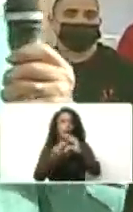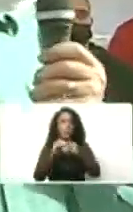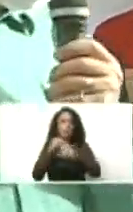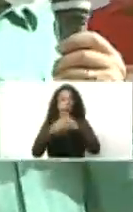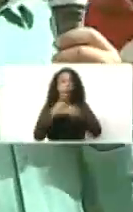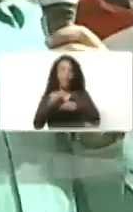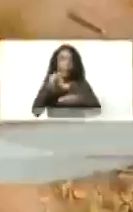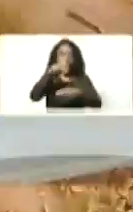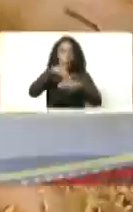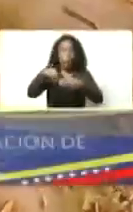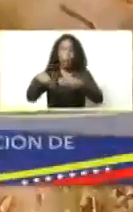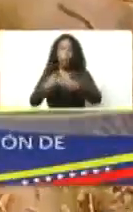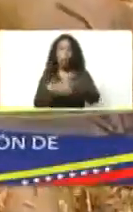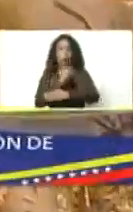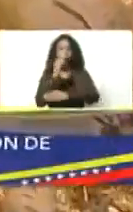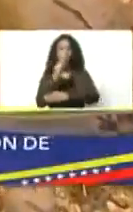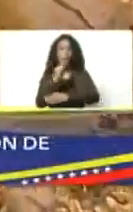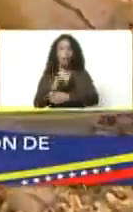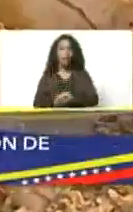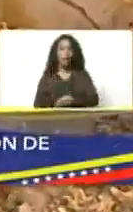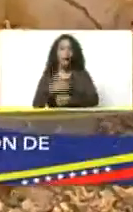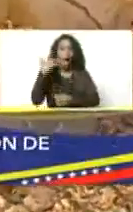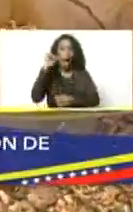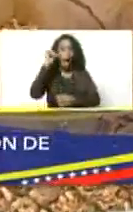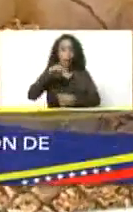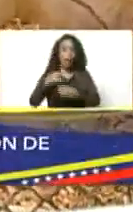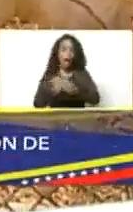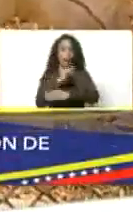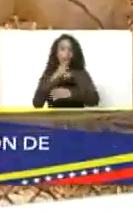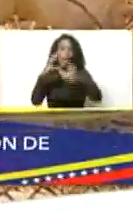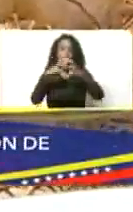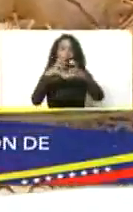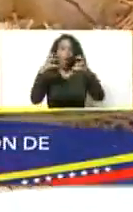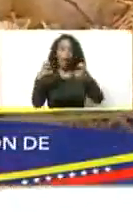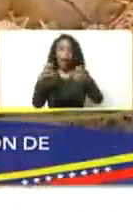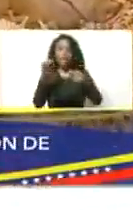aquí tenemos árboles de aguacate